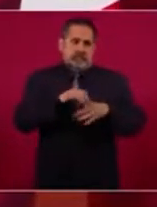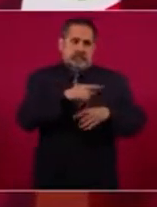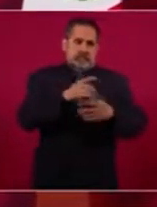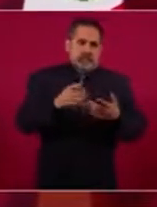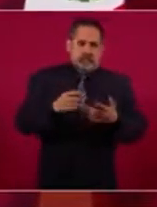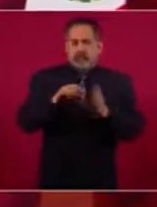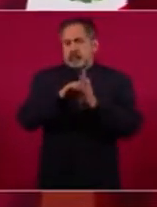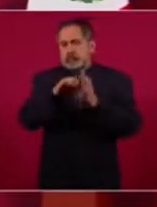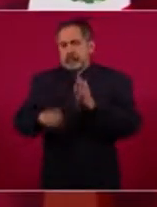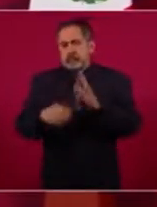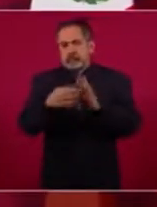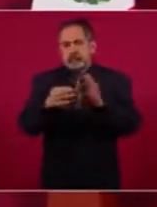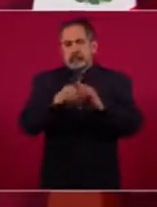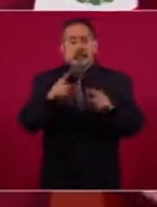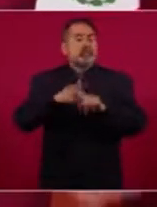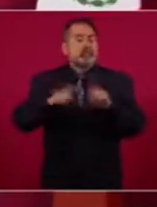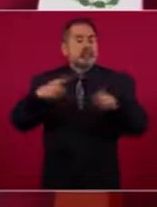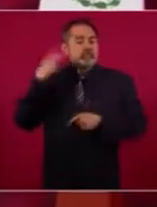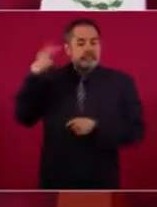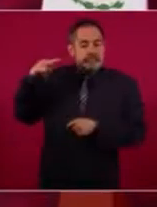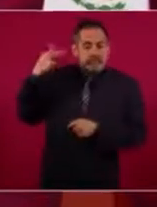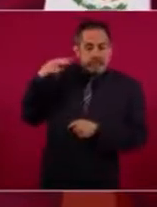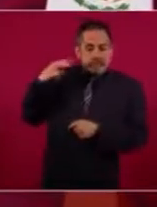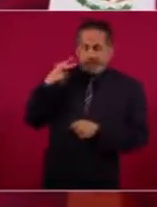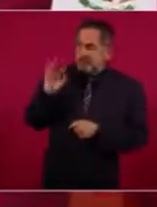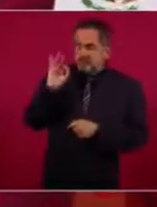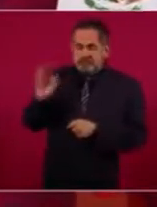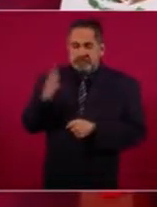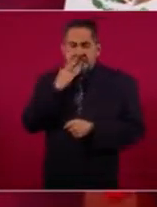Les puedo poner el ejemplo de Veracruz.